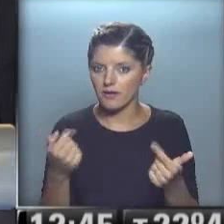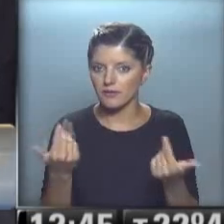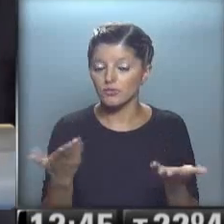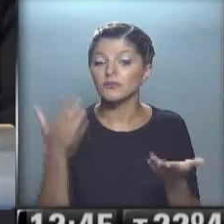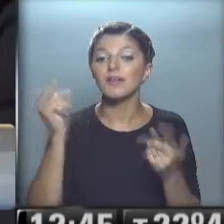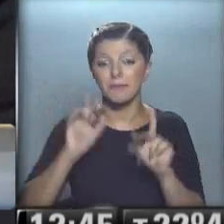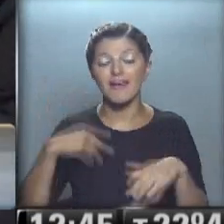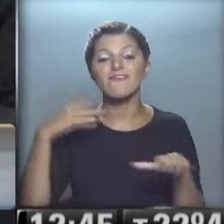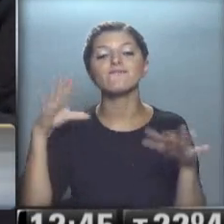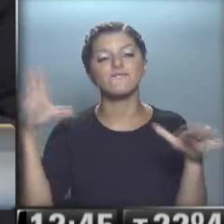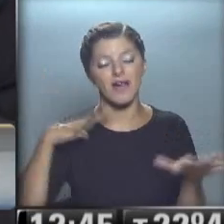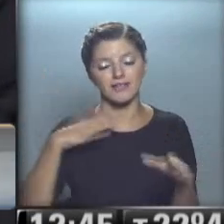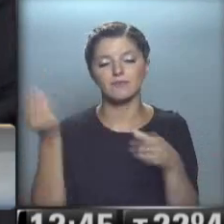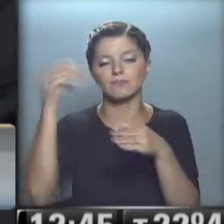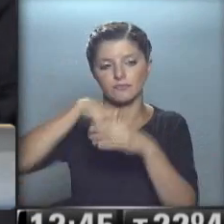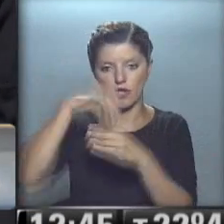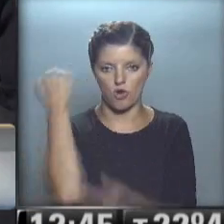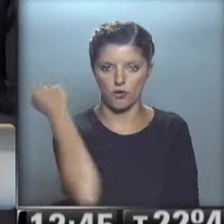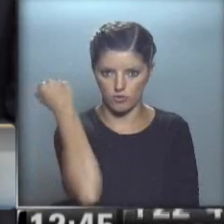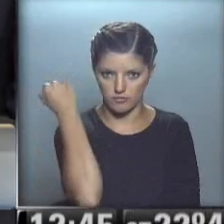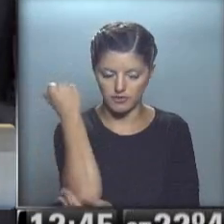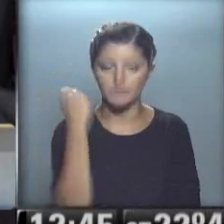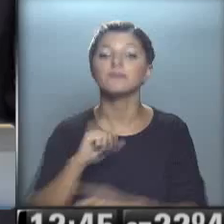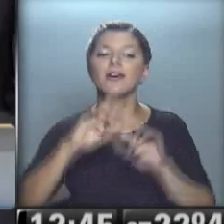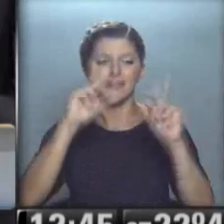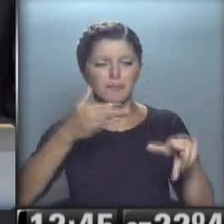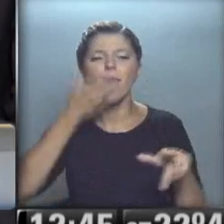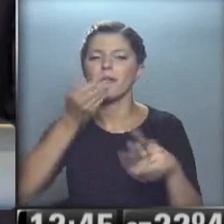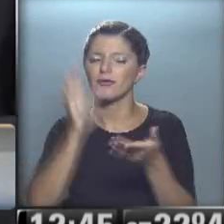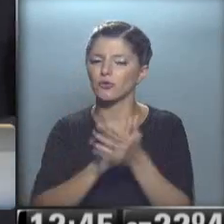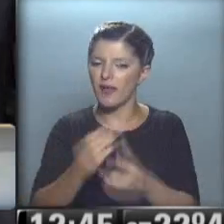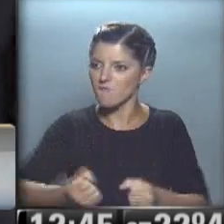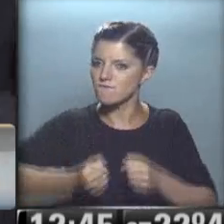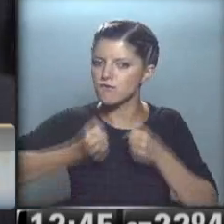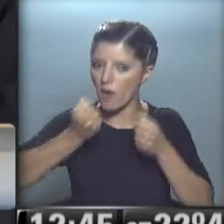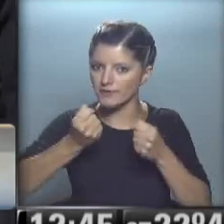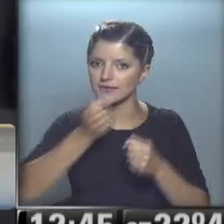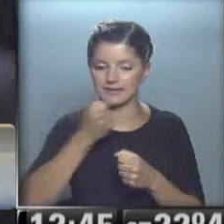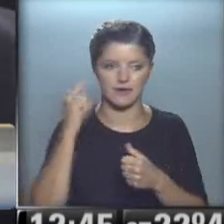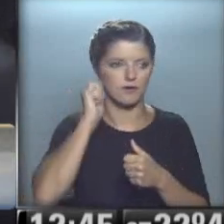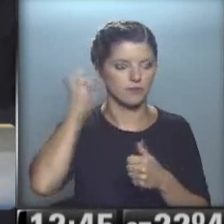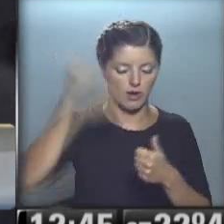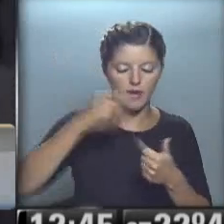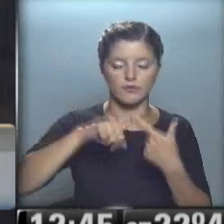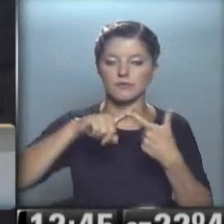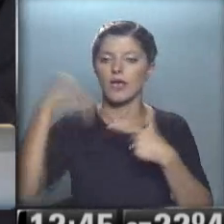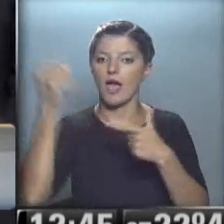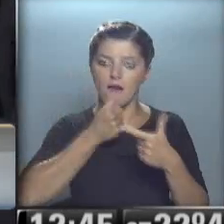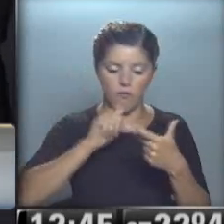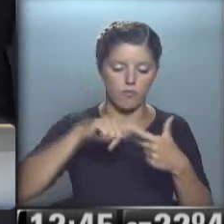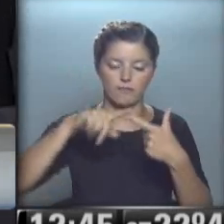esta falta de integración económica se hablaba eh de la fortaleza que le da a la región tener hidrocarburos tener recursos naturales